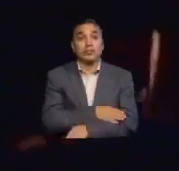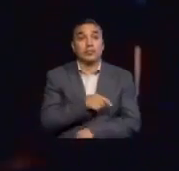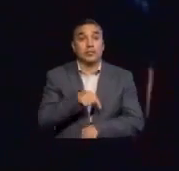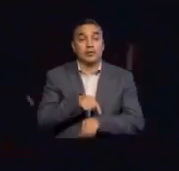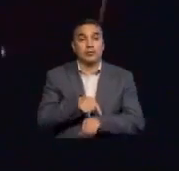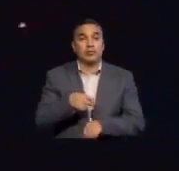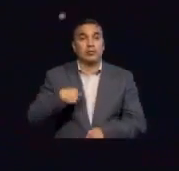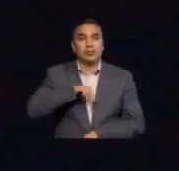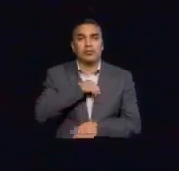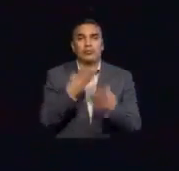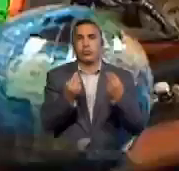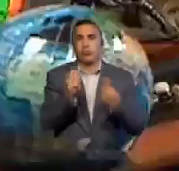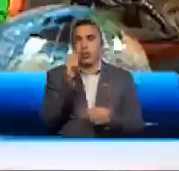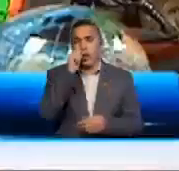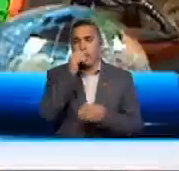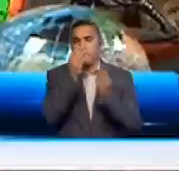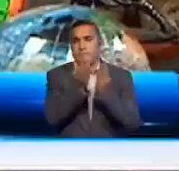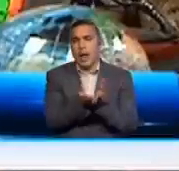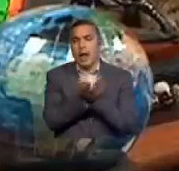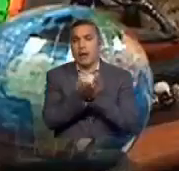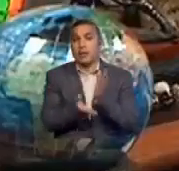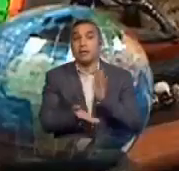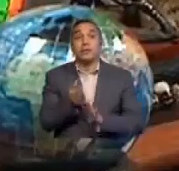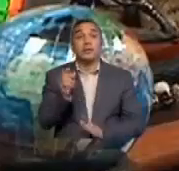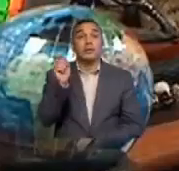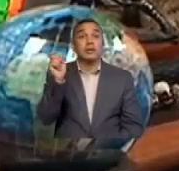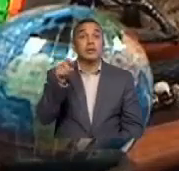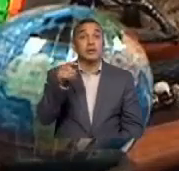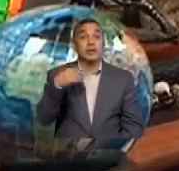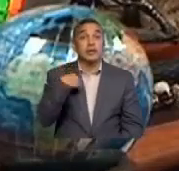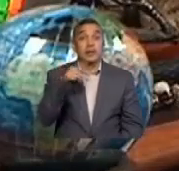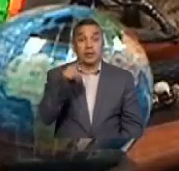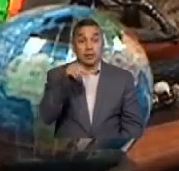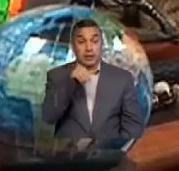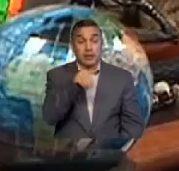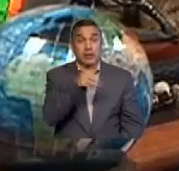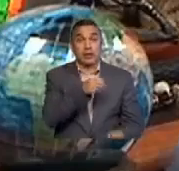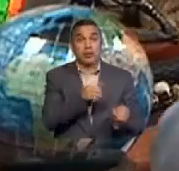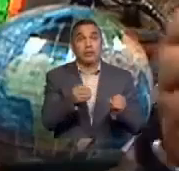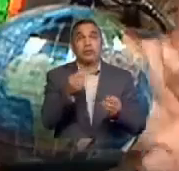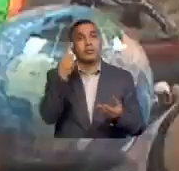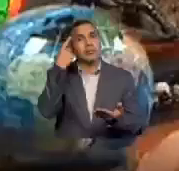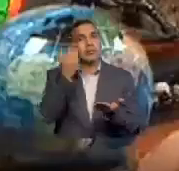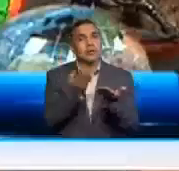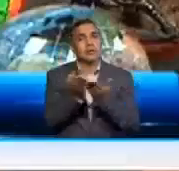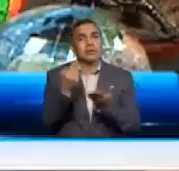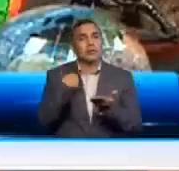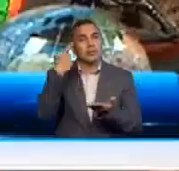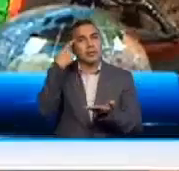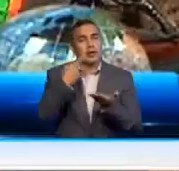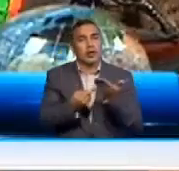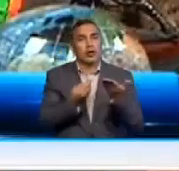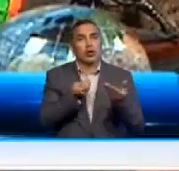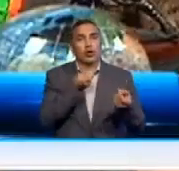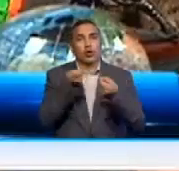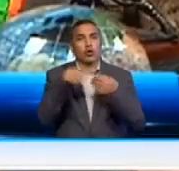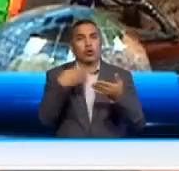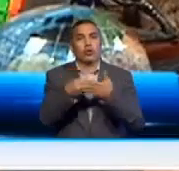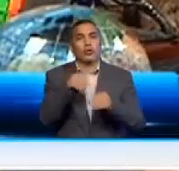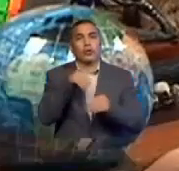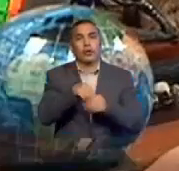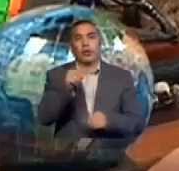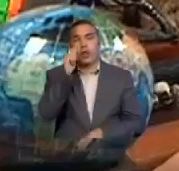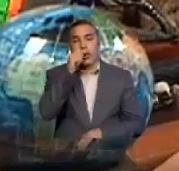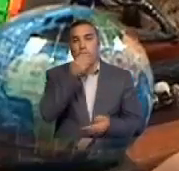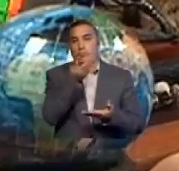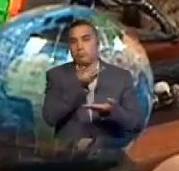gran cantidad de droga en una embarcación. Necesitan tener a esa estructura a su servicio para que controle los corredores de abastecimiento y